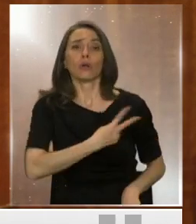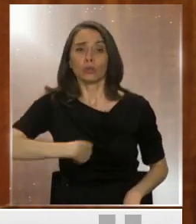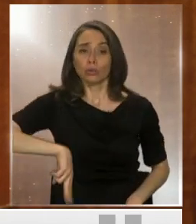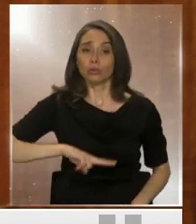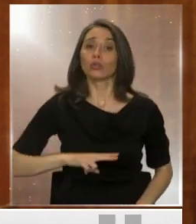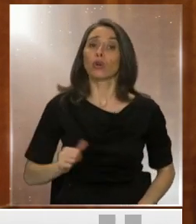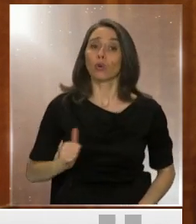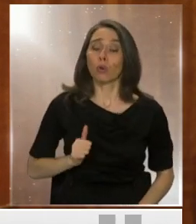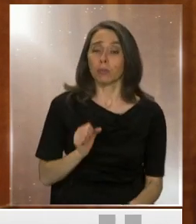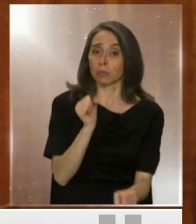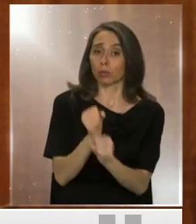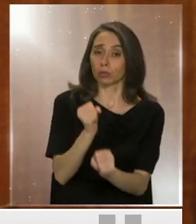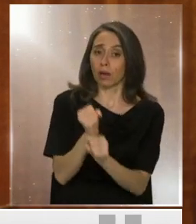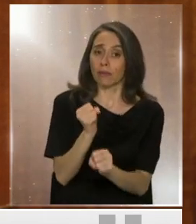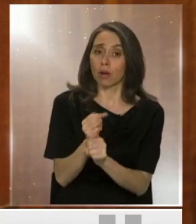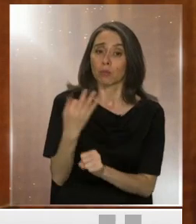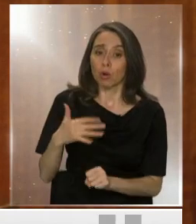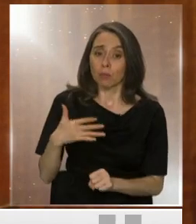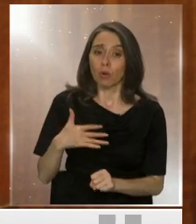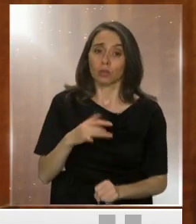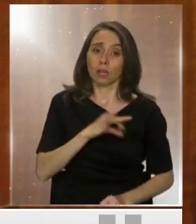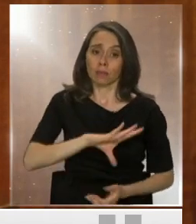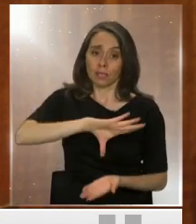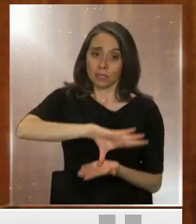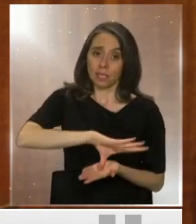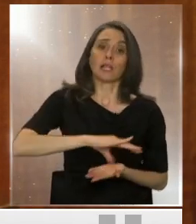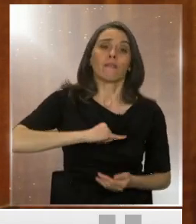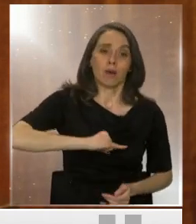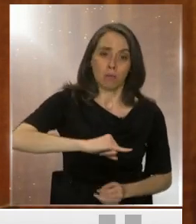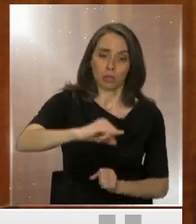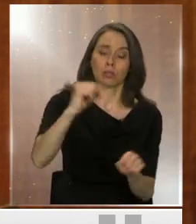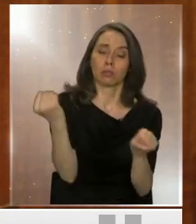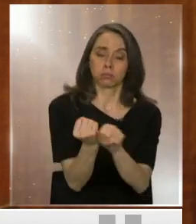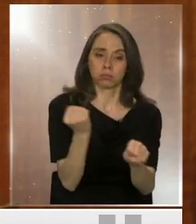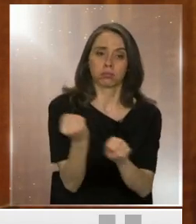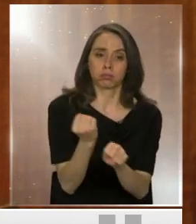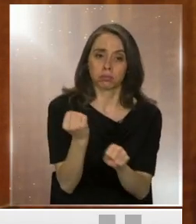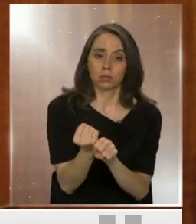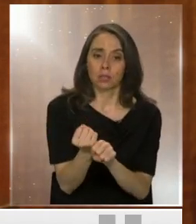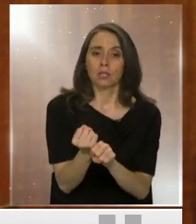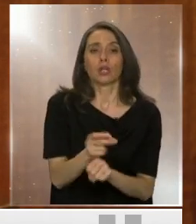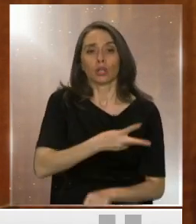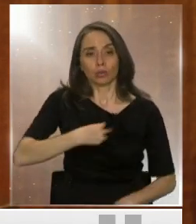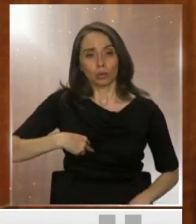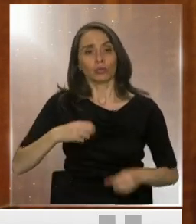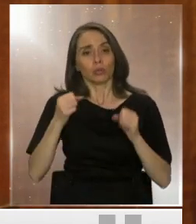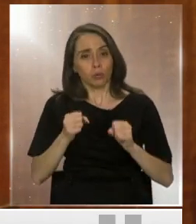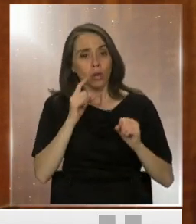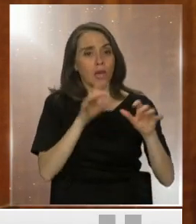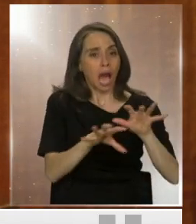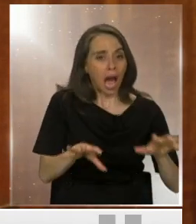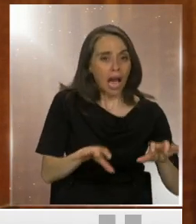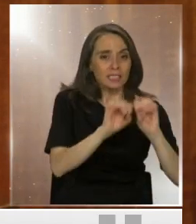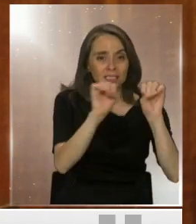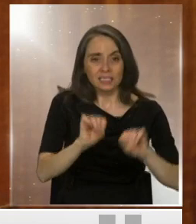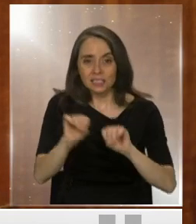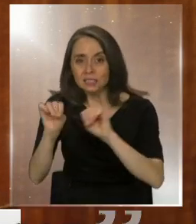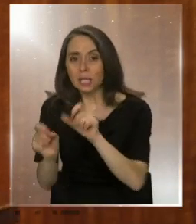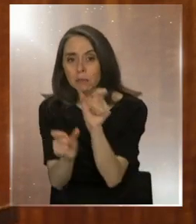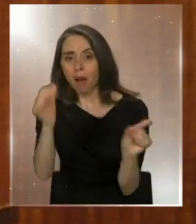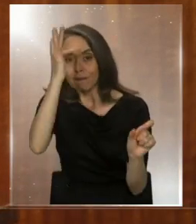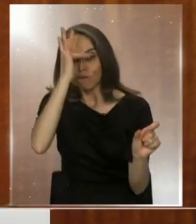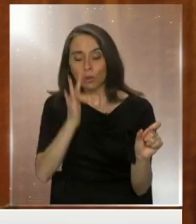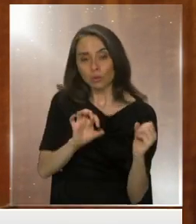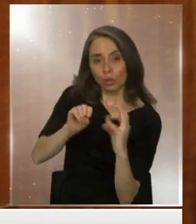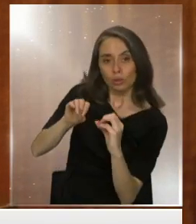una labor importantísima de nuestro país labor que vamos a seguir haciendo tenemos las capacidades de los sistemas y la preparación de nuestro personal para